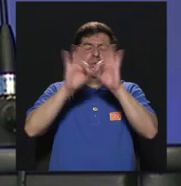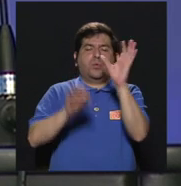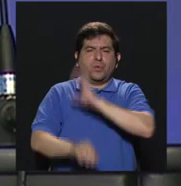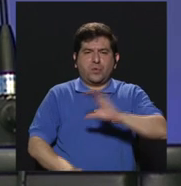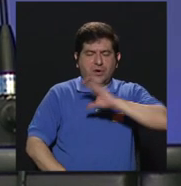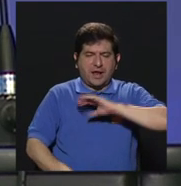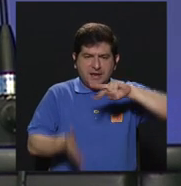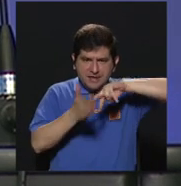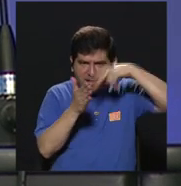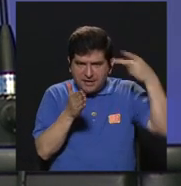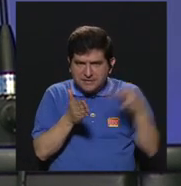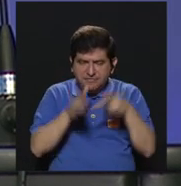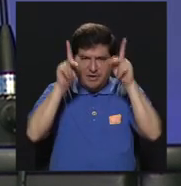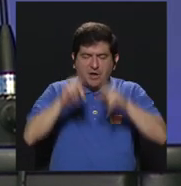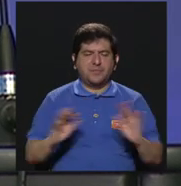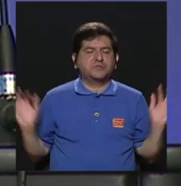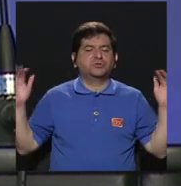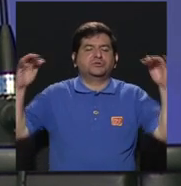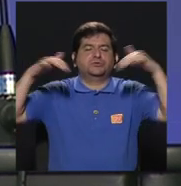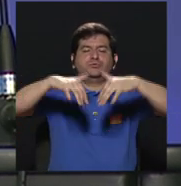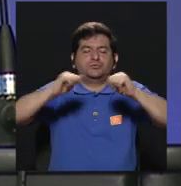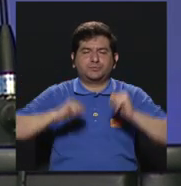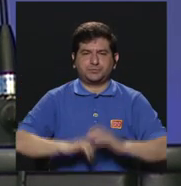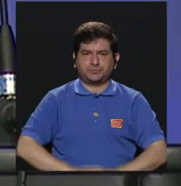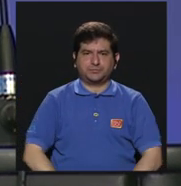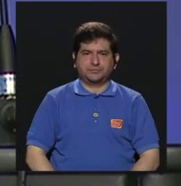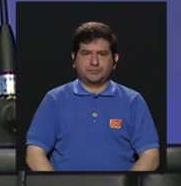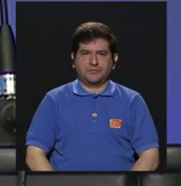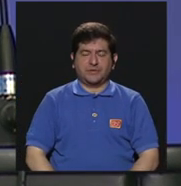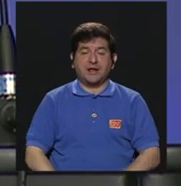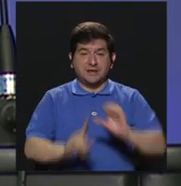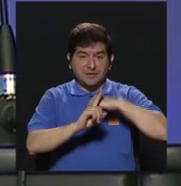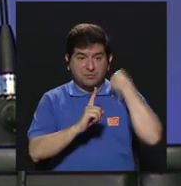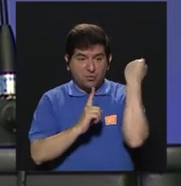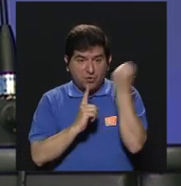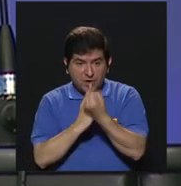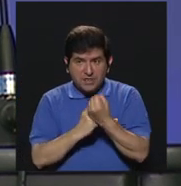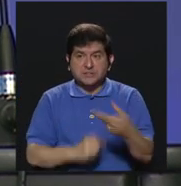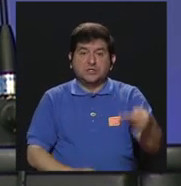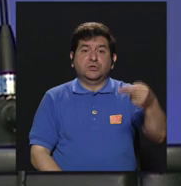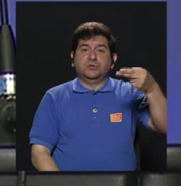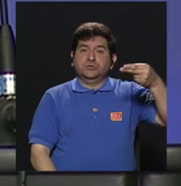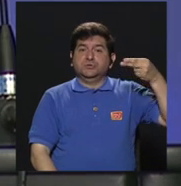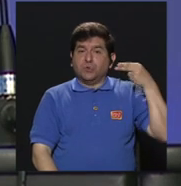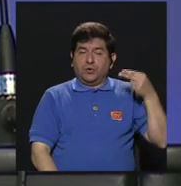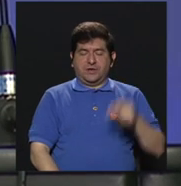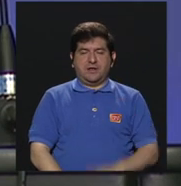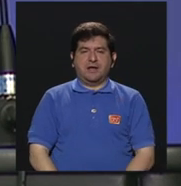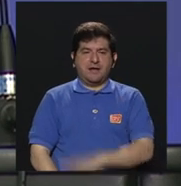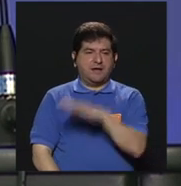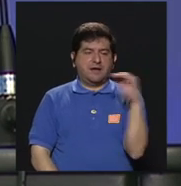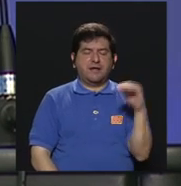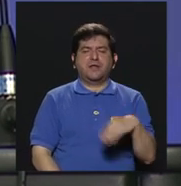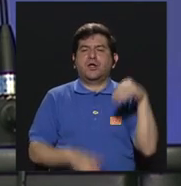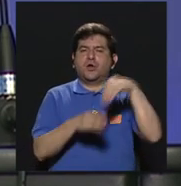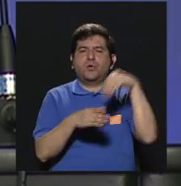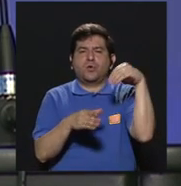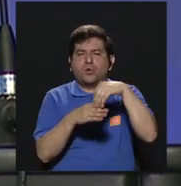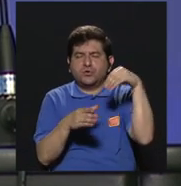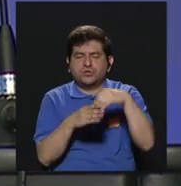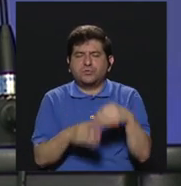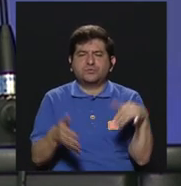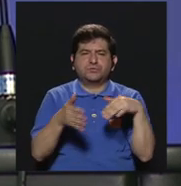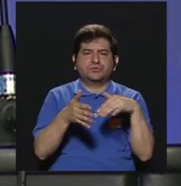y significado de quienes concurrieron, por las circunstancias históricas y por la contribución de